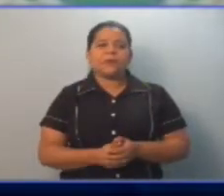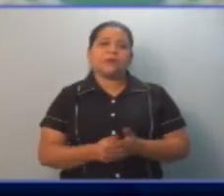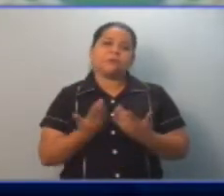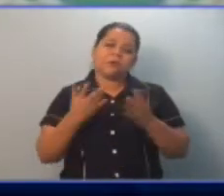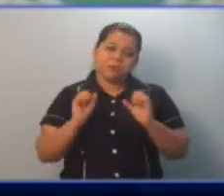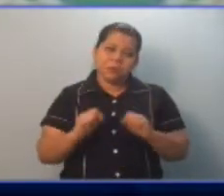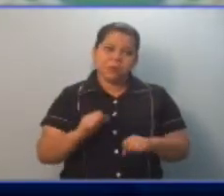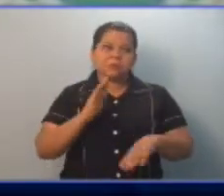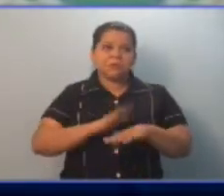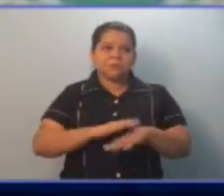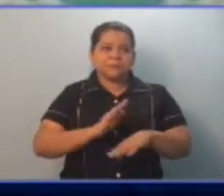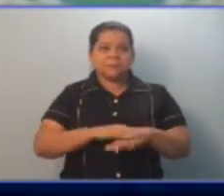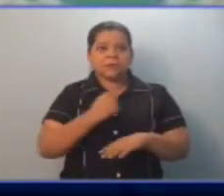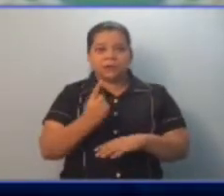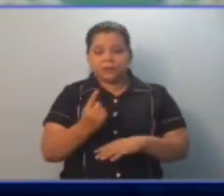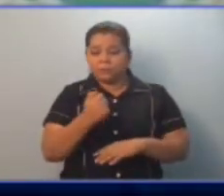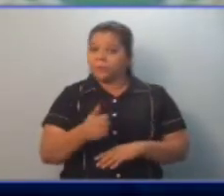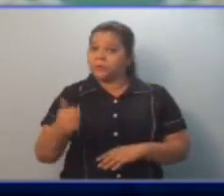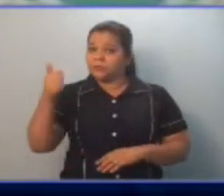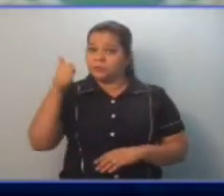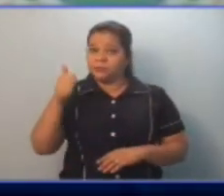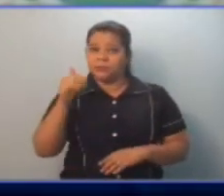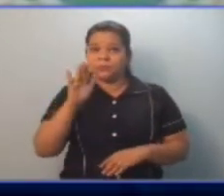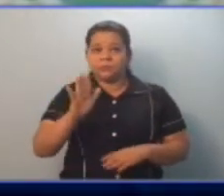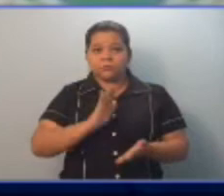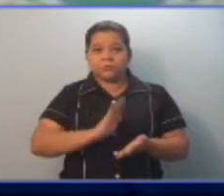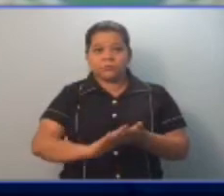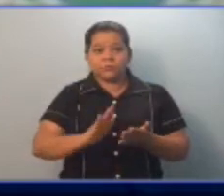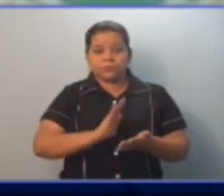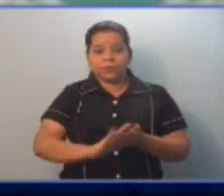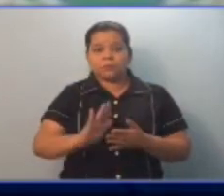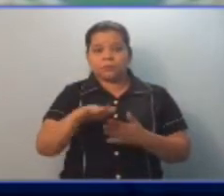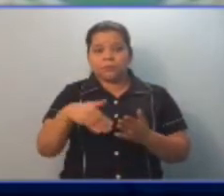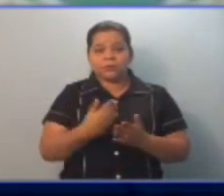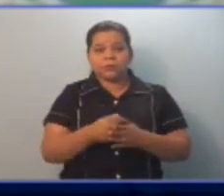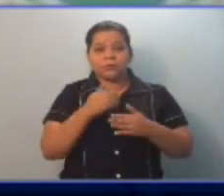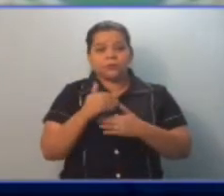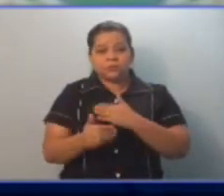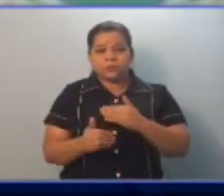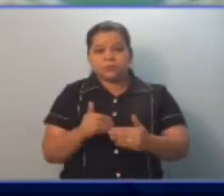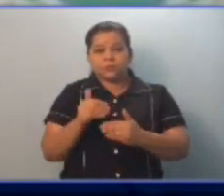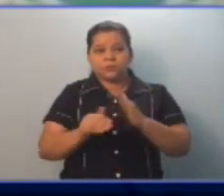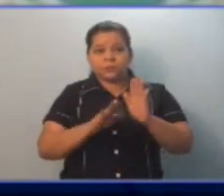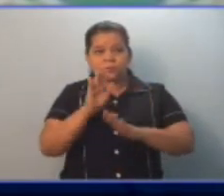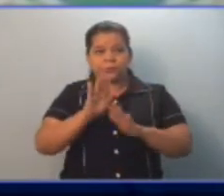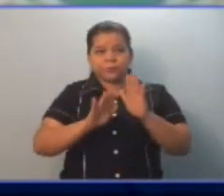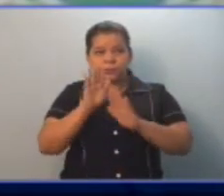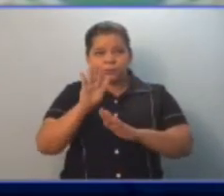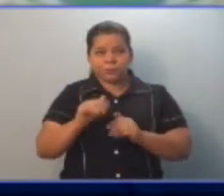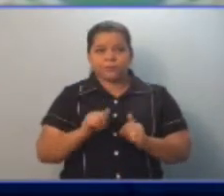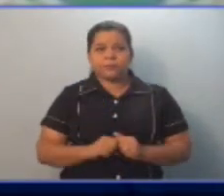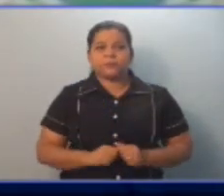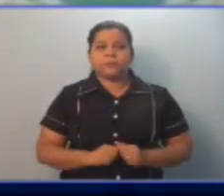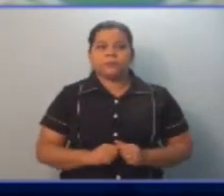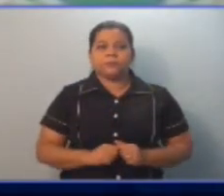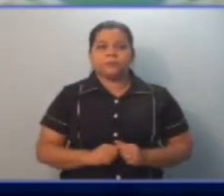la ciudadanía sobre su financiamiento. Esas resoluciones yo he participado y estoy de acuerdo.